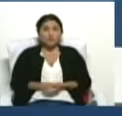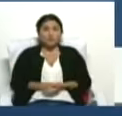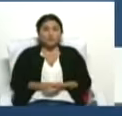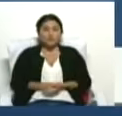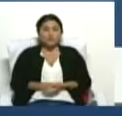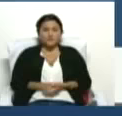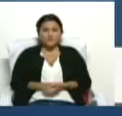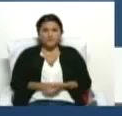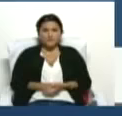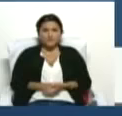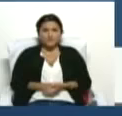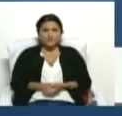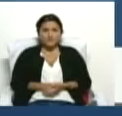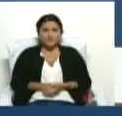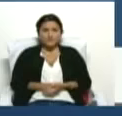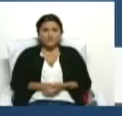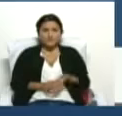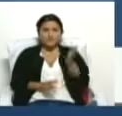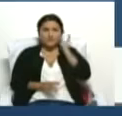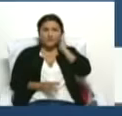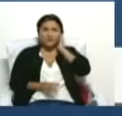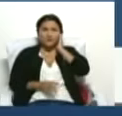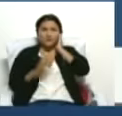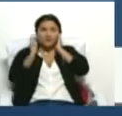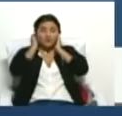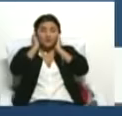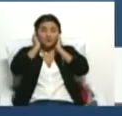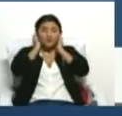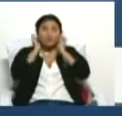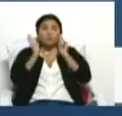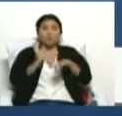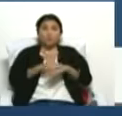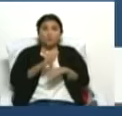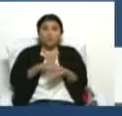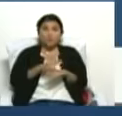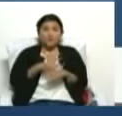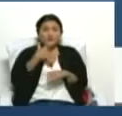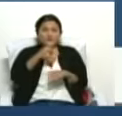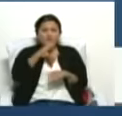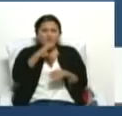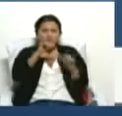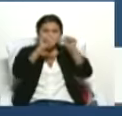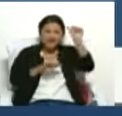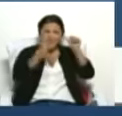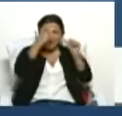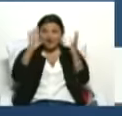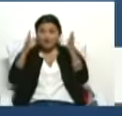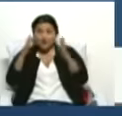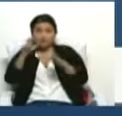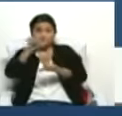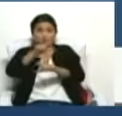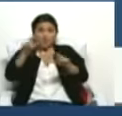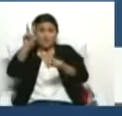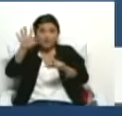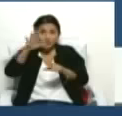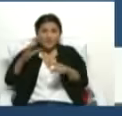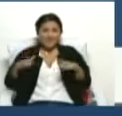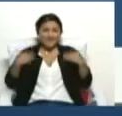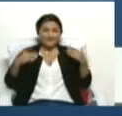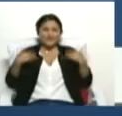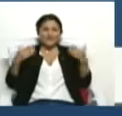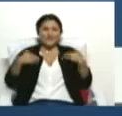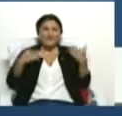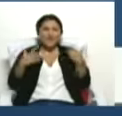el país en calma, en convivencia? Vean ustedes los informes de carnaval, el pueblo disfrutando en